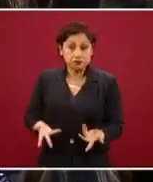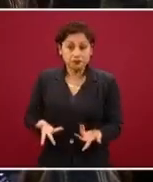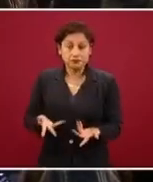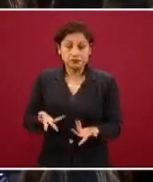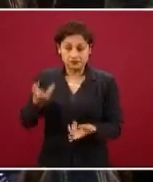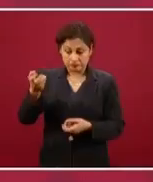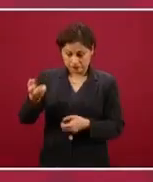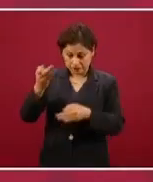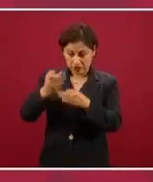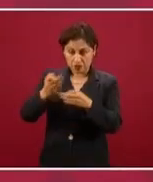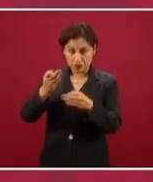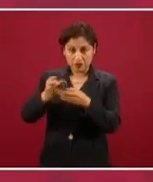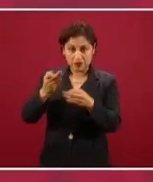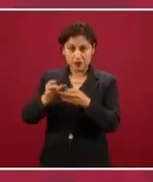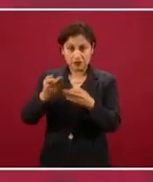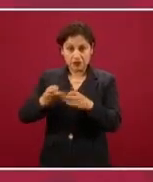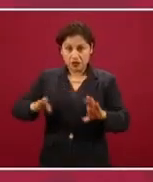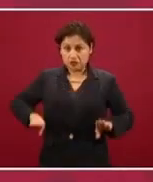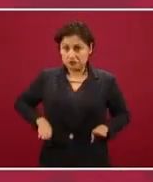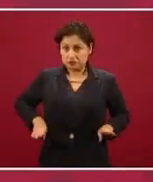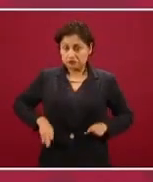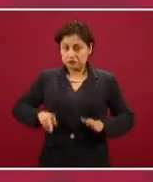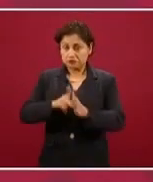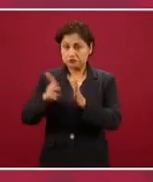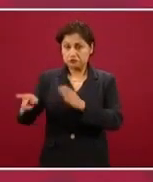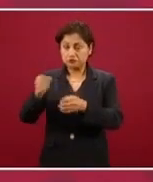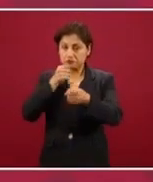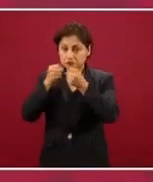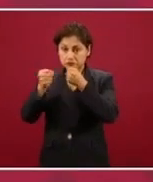O sea, bueno, ese gabinete